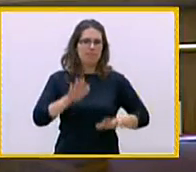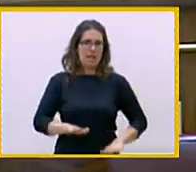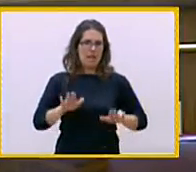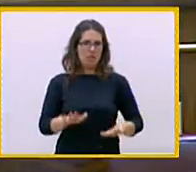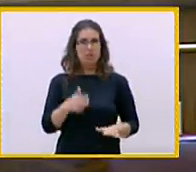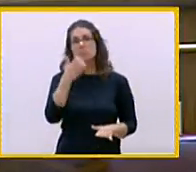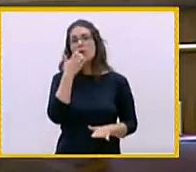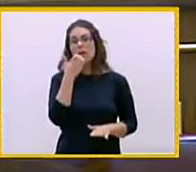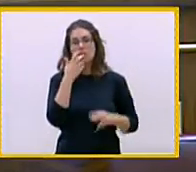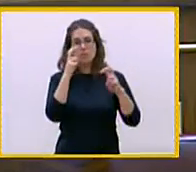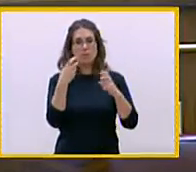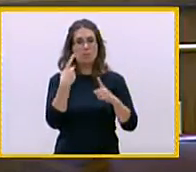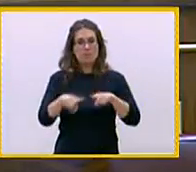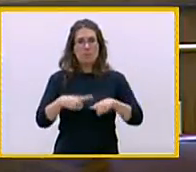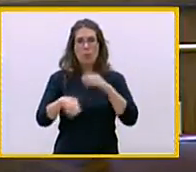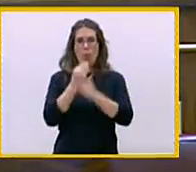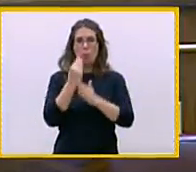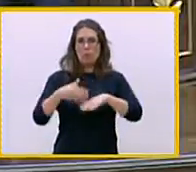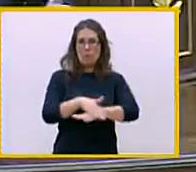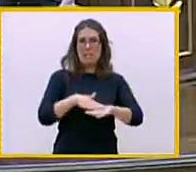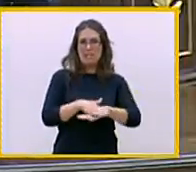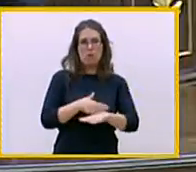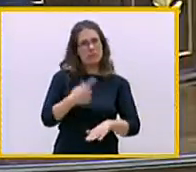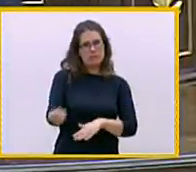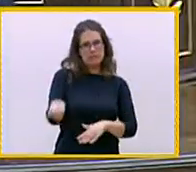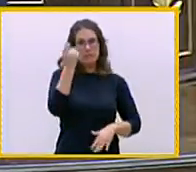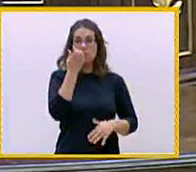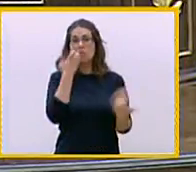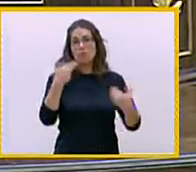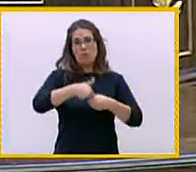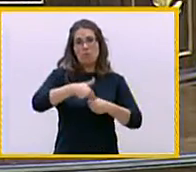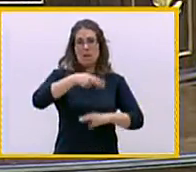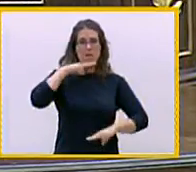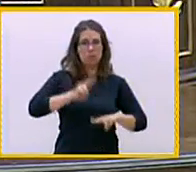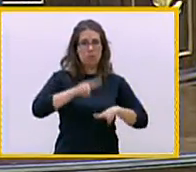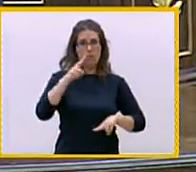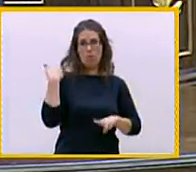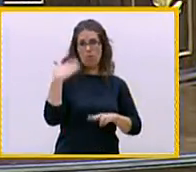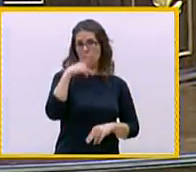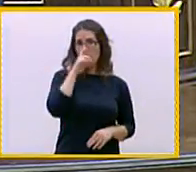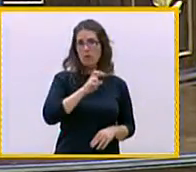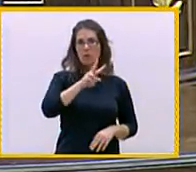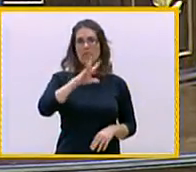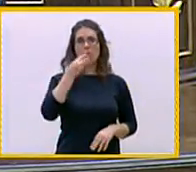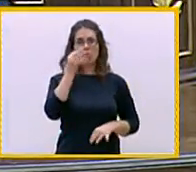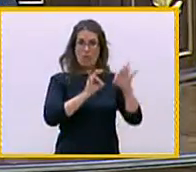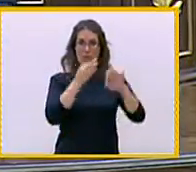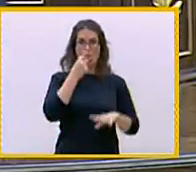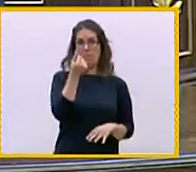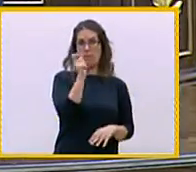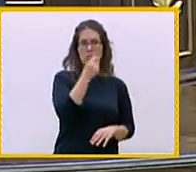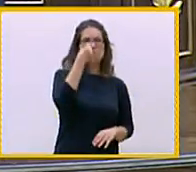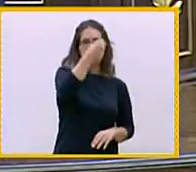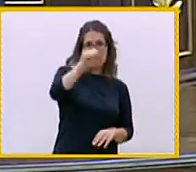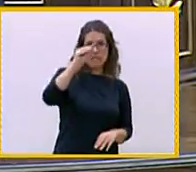materias primas, entre ellas el petróleo, que en el último año llegó a incrementarse en un 25%. O también el